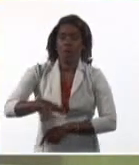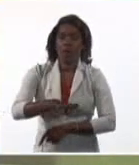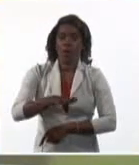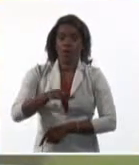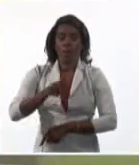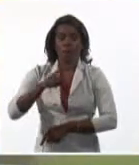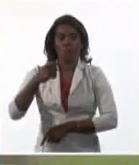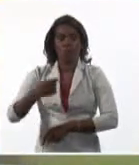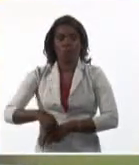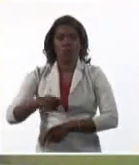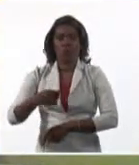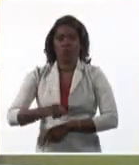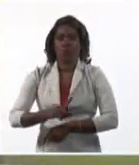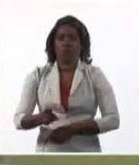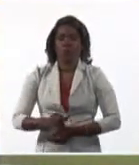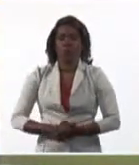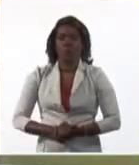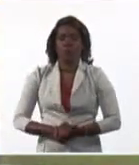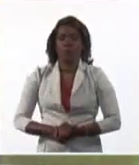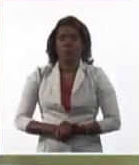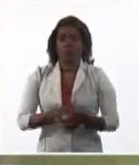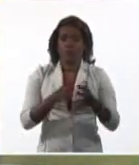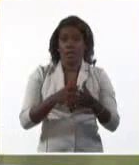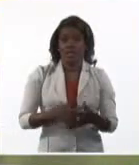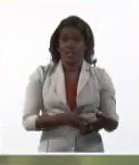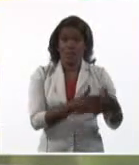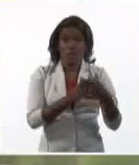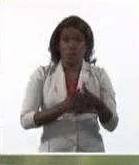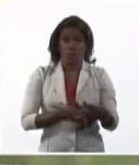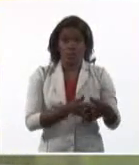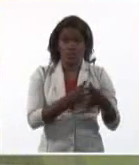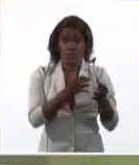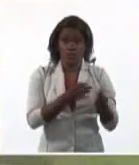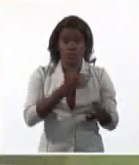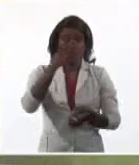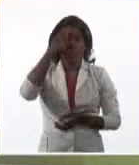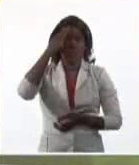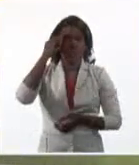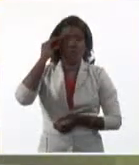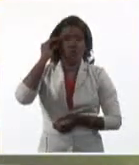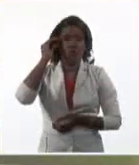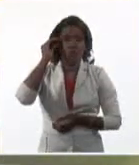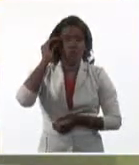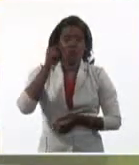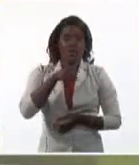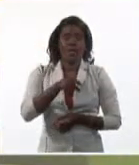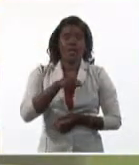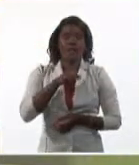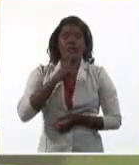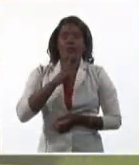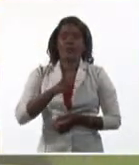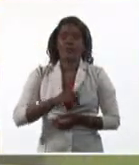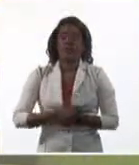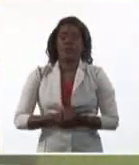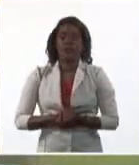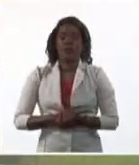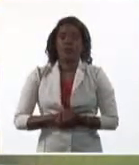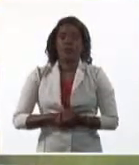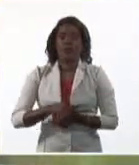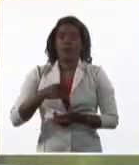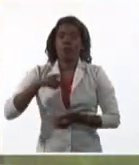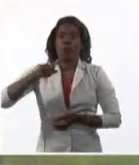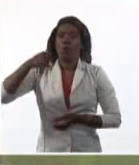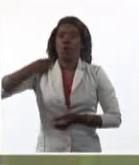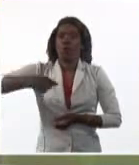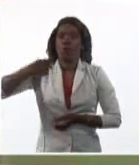Y en Estados Unidos a esta hora trasciende que el exmandatario Donald Trump transformó su juicio por fraude empresarial en una tribuna de